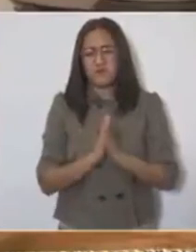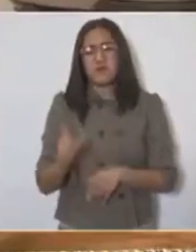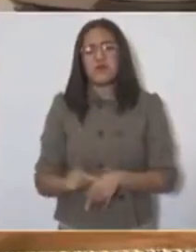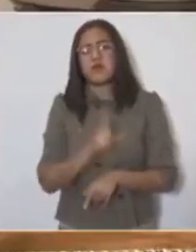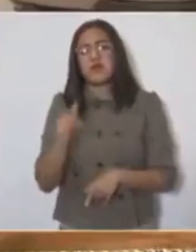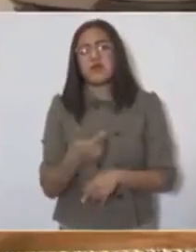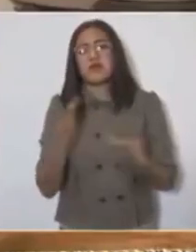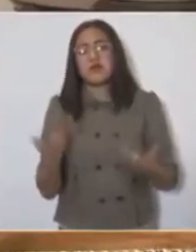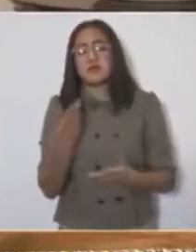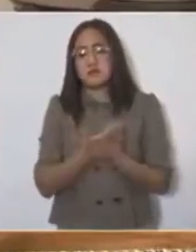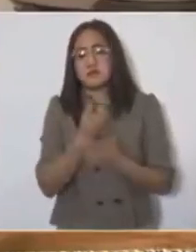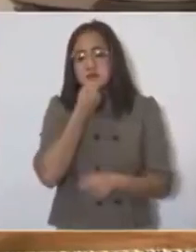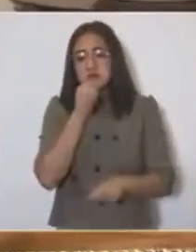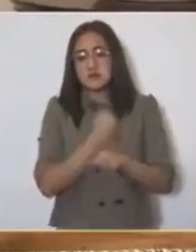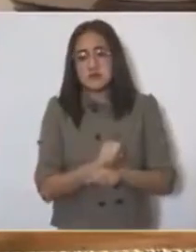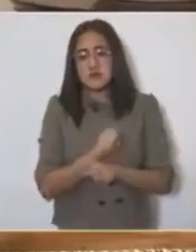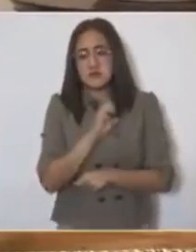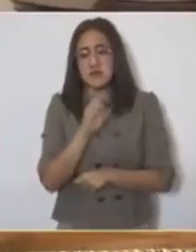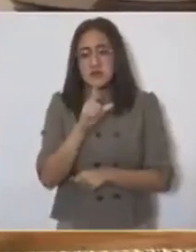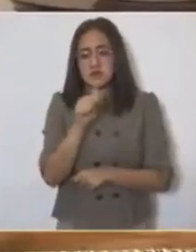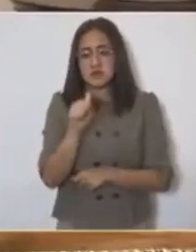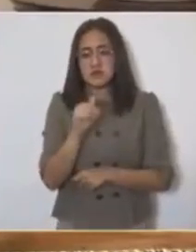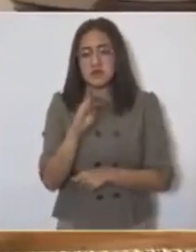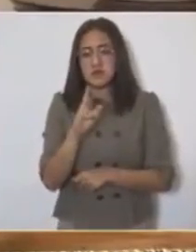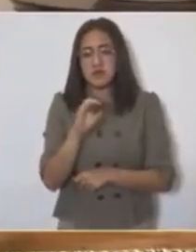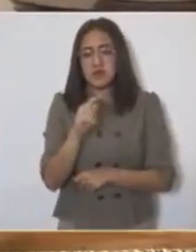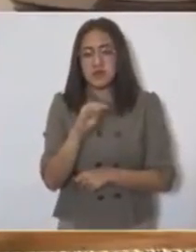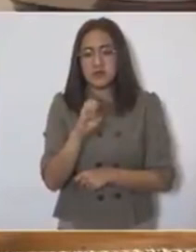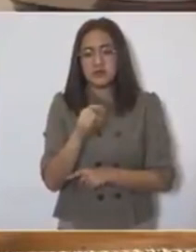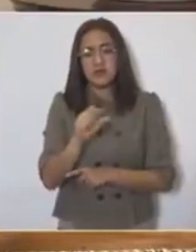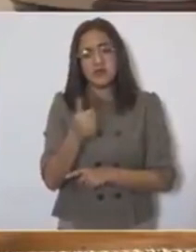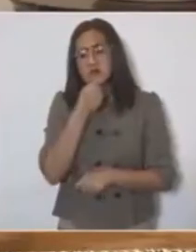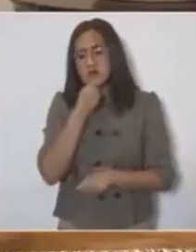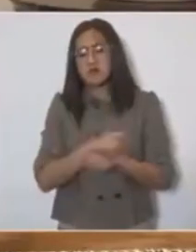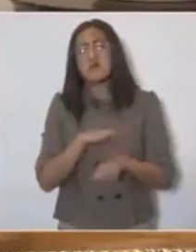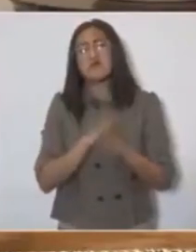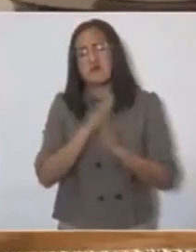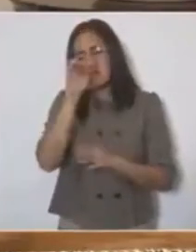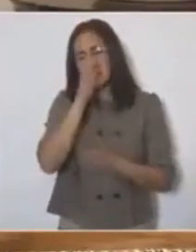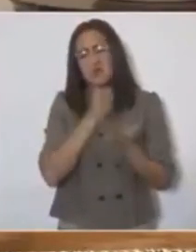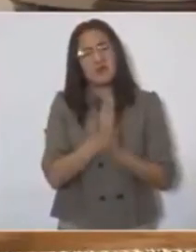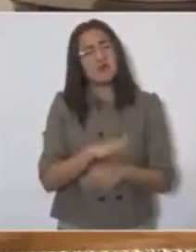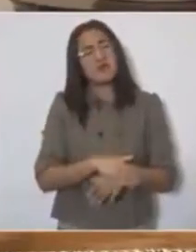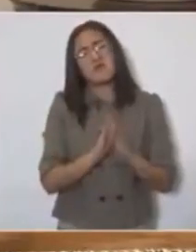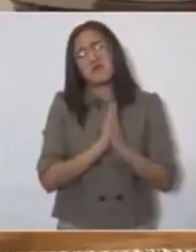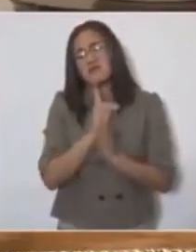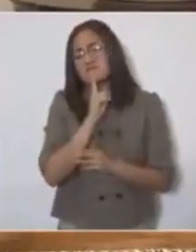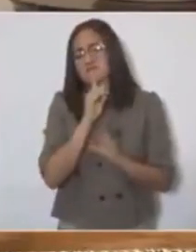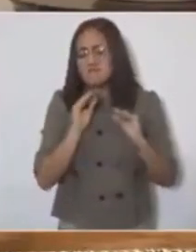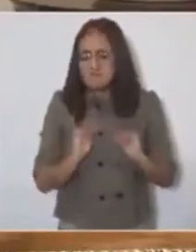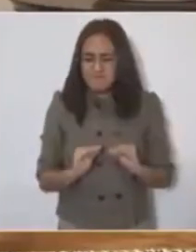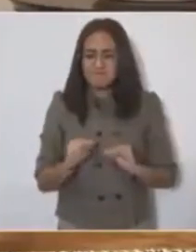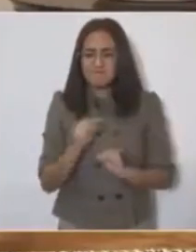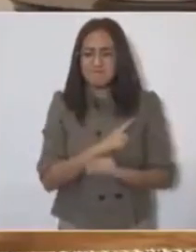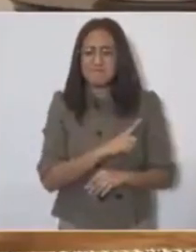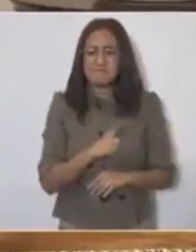empiece y le pido a la secretaría de Bracamontes y le pido a cualquier secretario que no opine sobre este asunto que se tome de